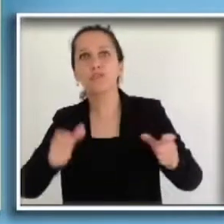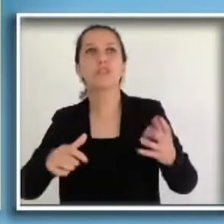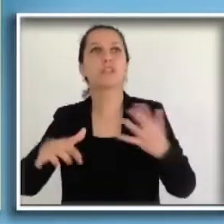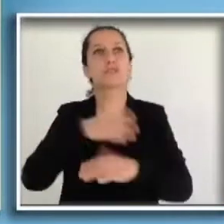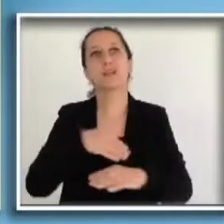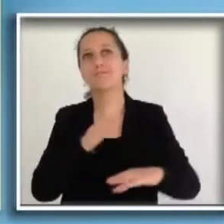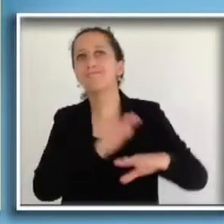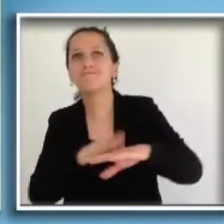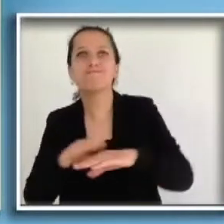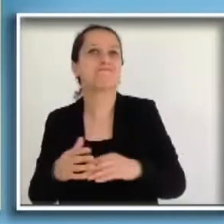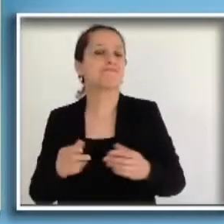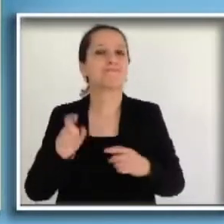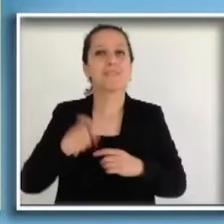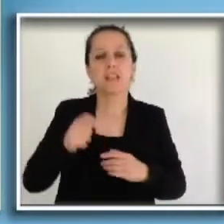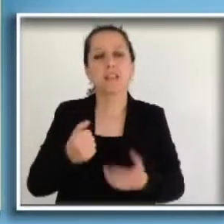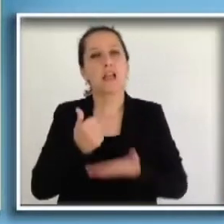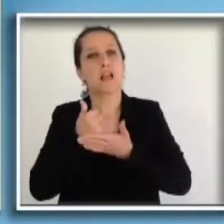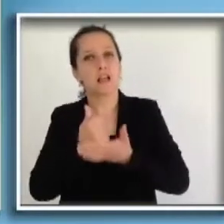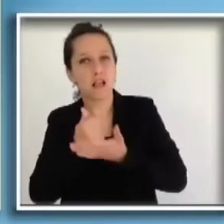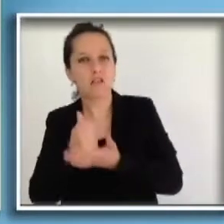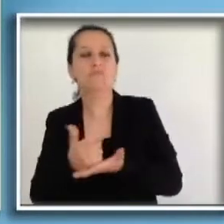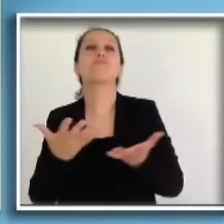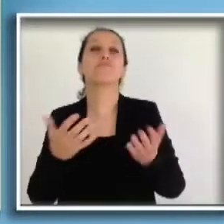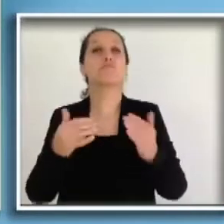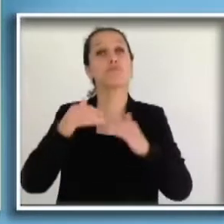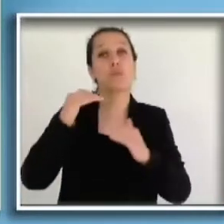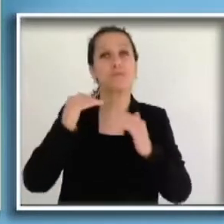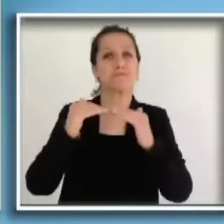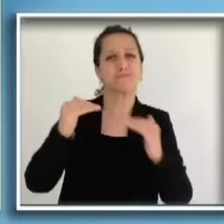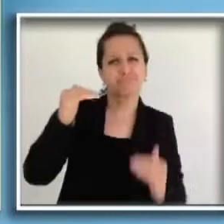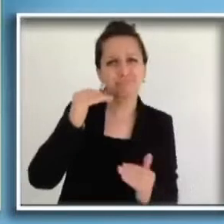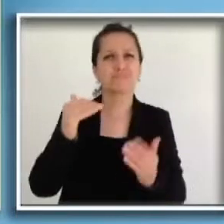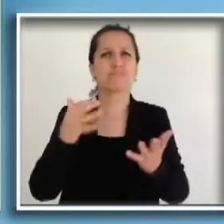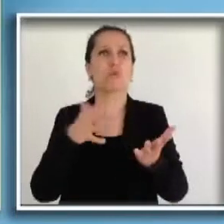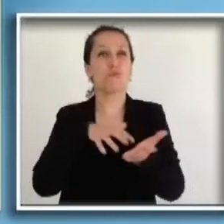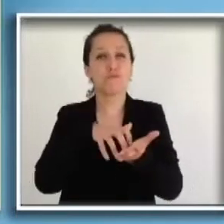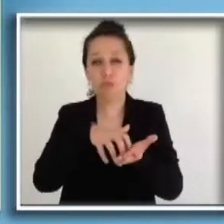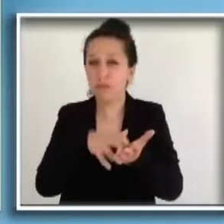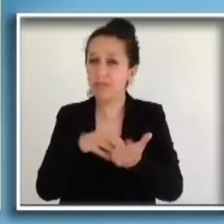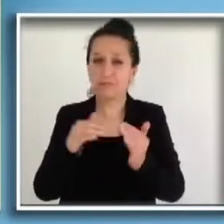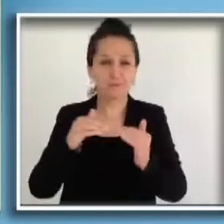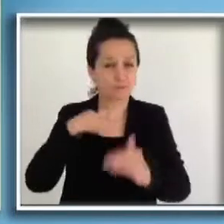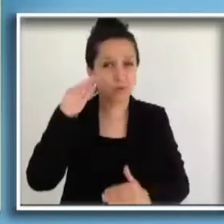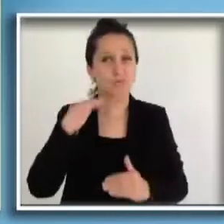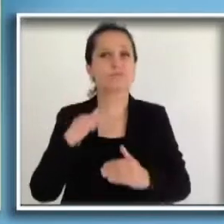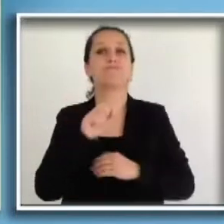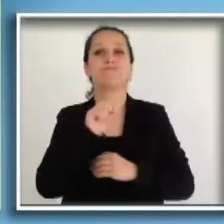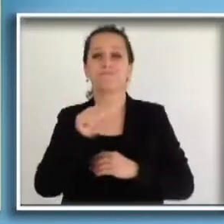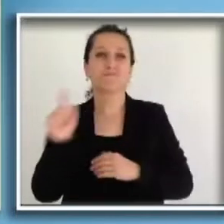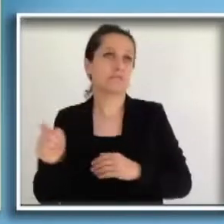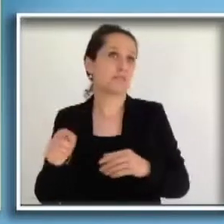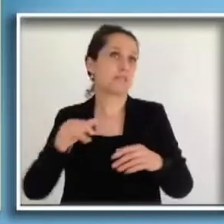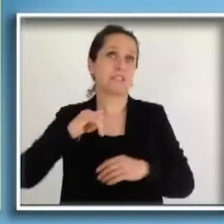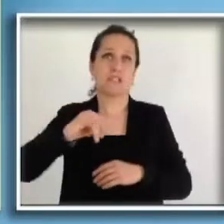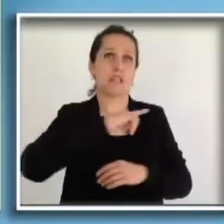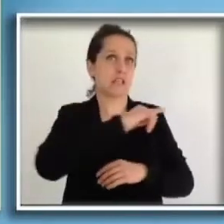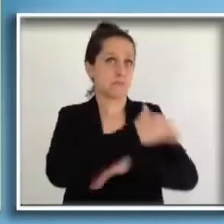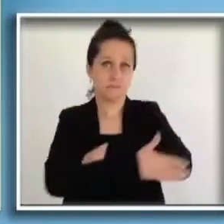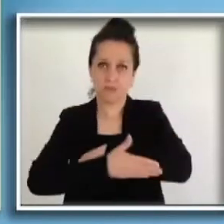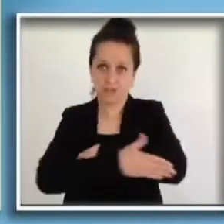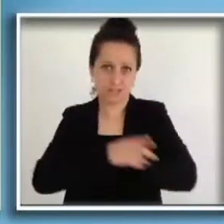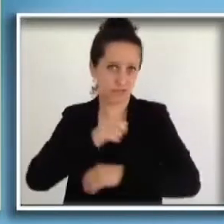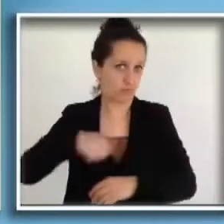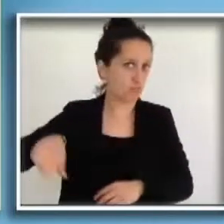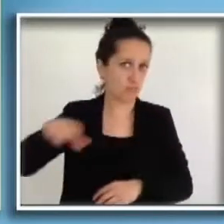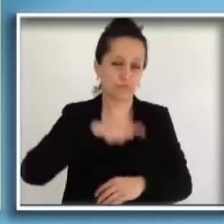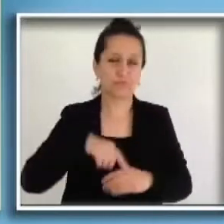el aumento de la desigualdad y la vulnerabilidad desafíos que todos nuestros países compartimos lo anterior también